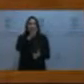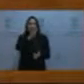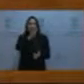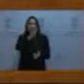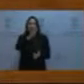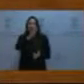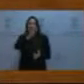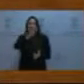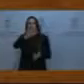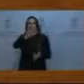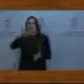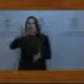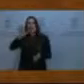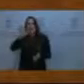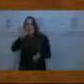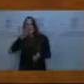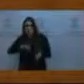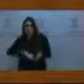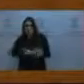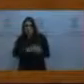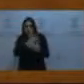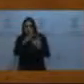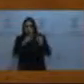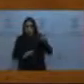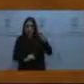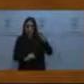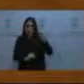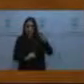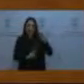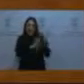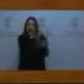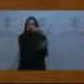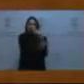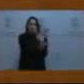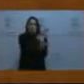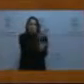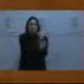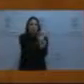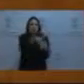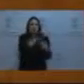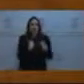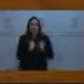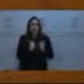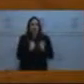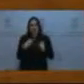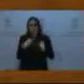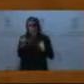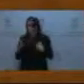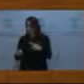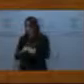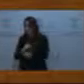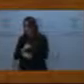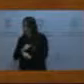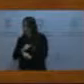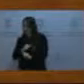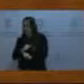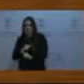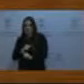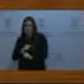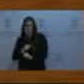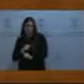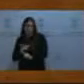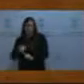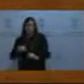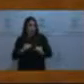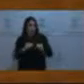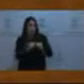355 menores en instituciones públicas. Y nosotros, al igual que usted, señora consejera, ha entendido de su intervención inicial,